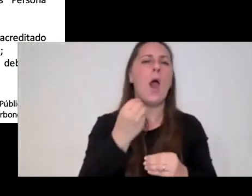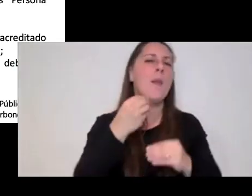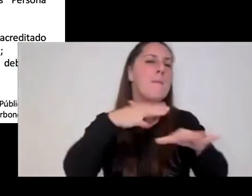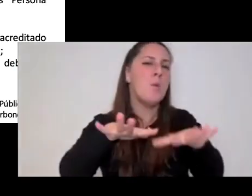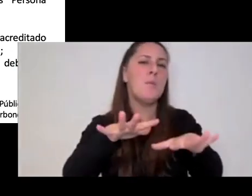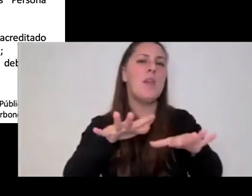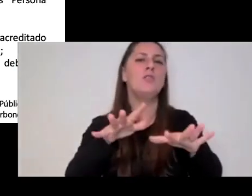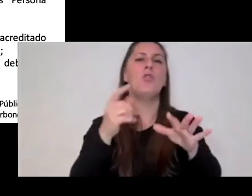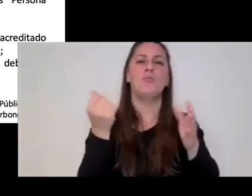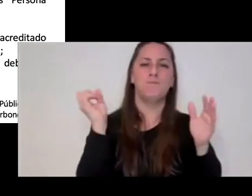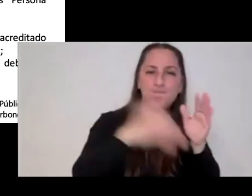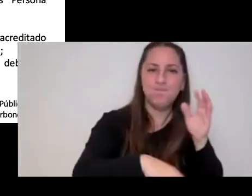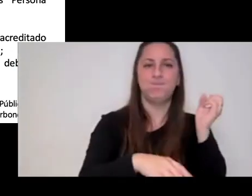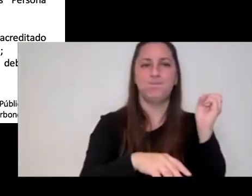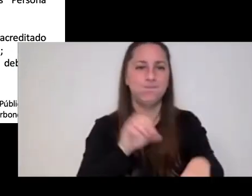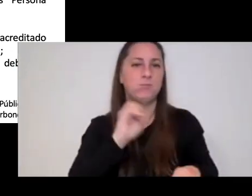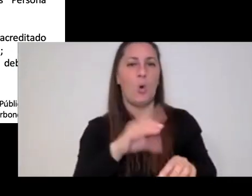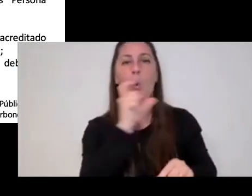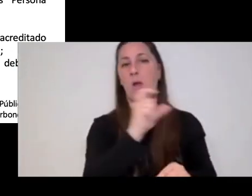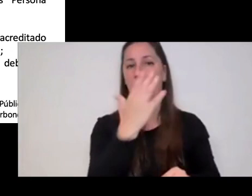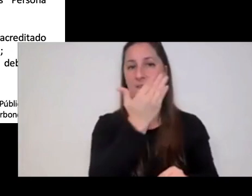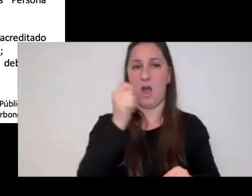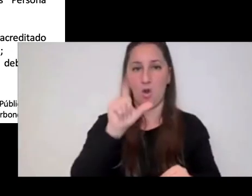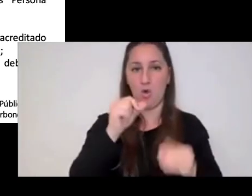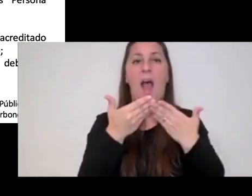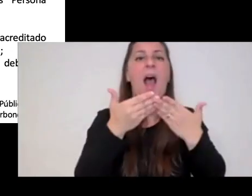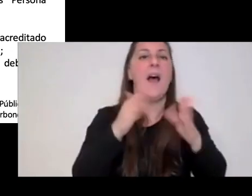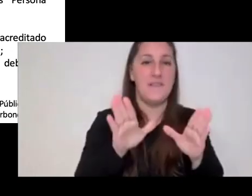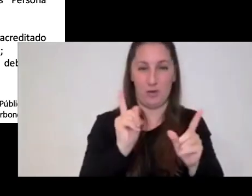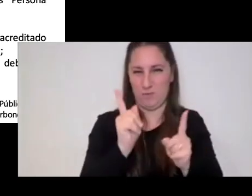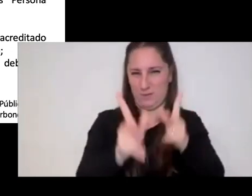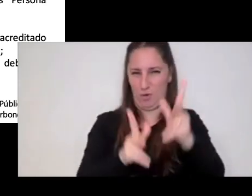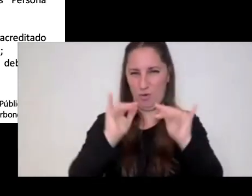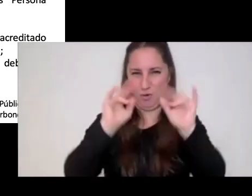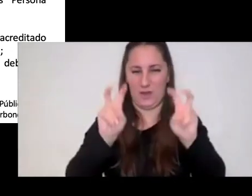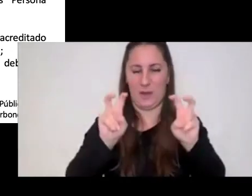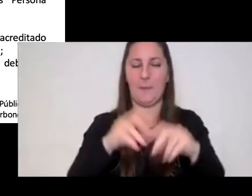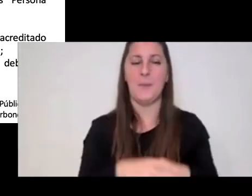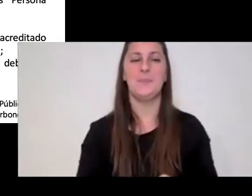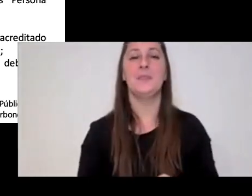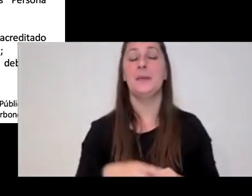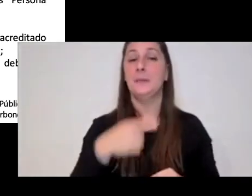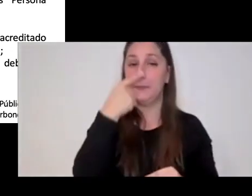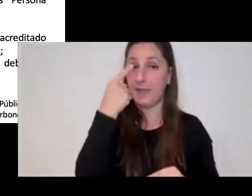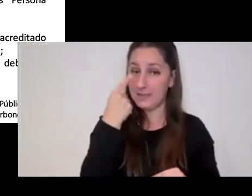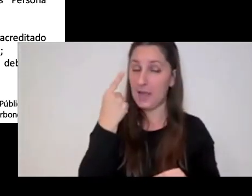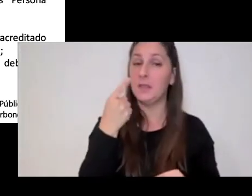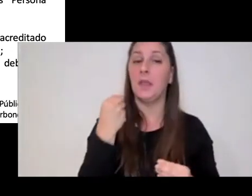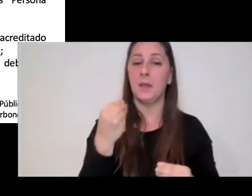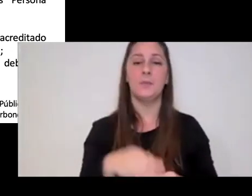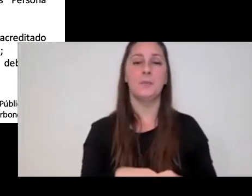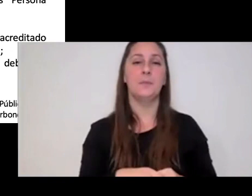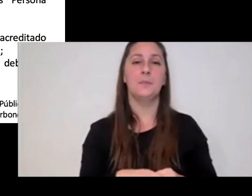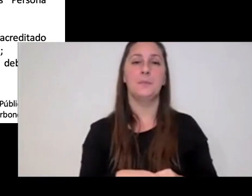acreditaciones en las cuentas bancarias abiertas a los efectos que estamos hablando. Una cuestión interesante es que todos los sujetos